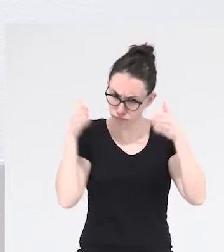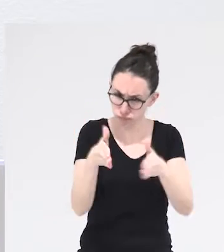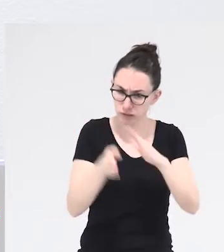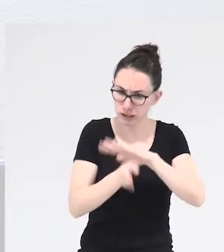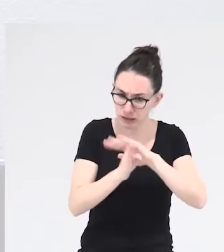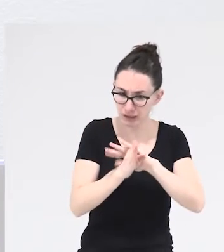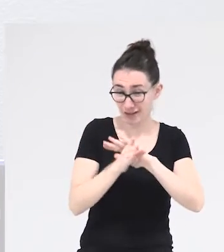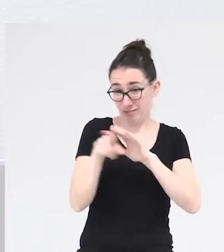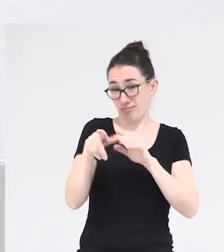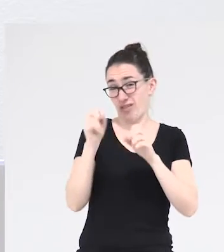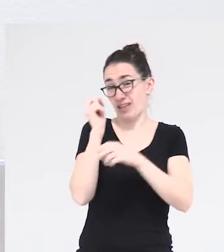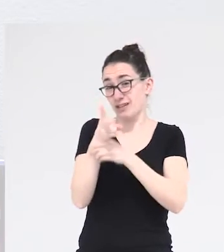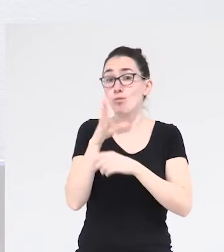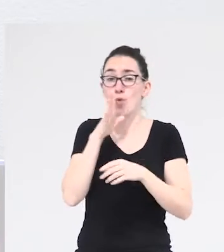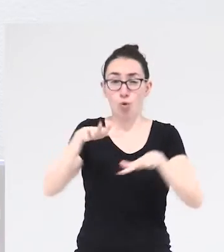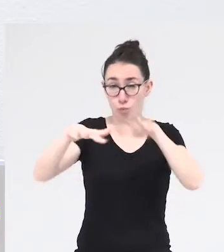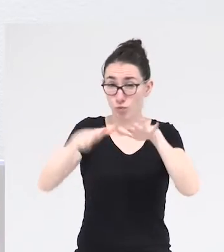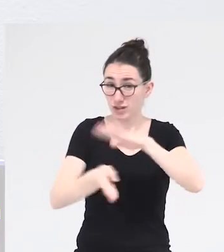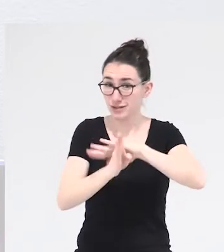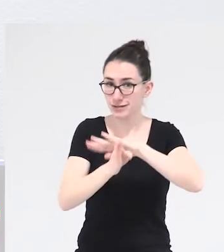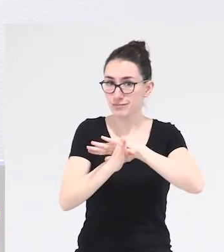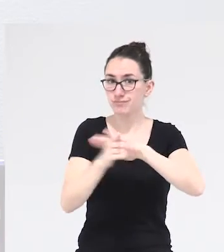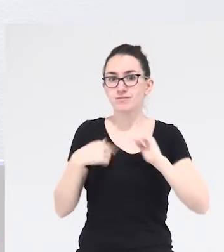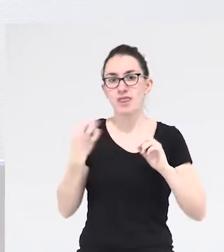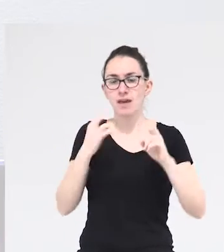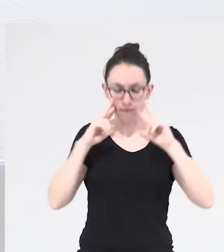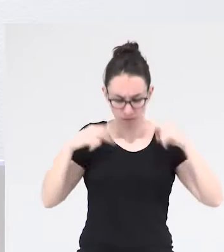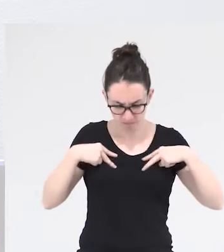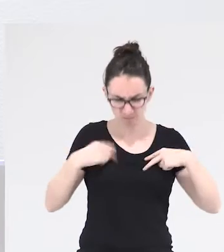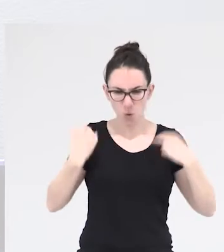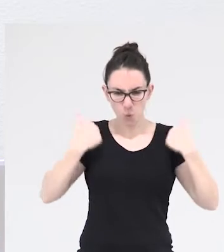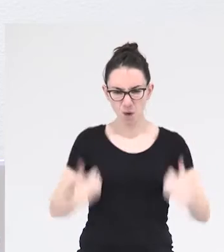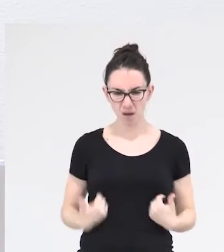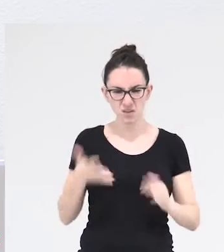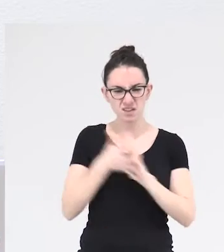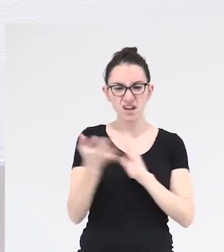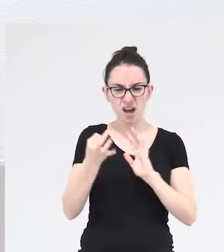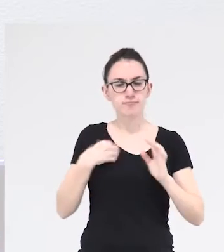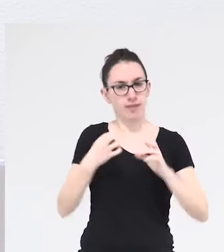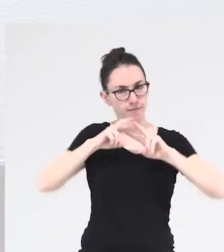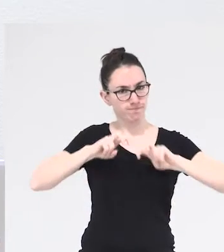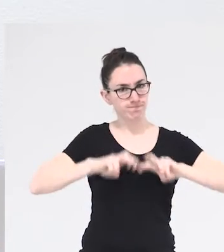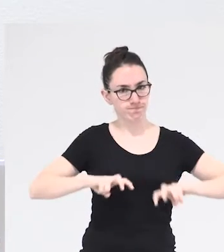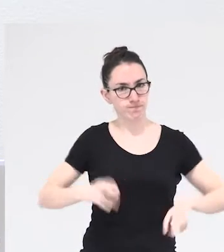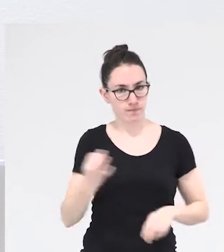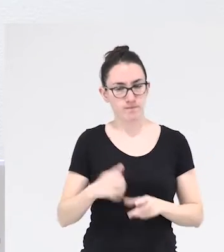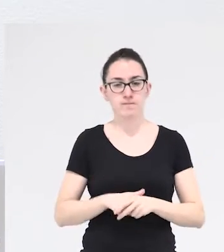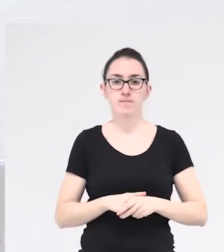moverme, tengo que analizar qué significa mi cuerpo para mí. Creo que esta